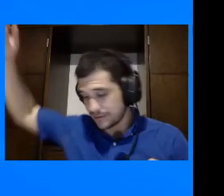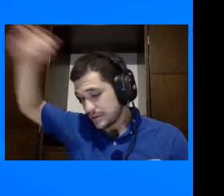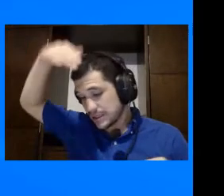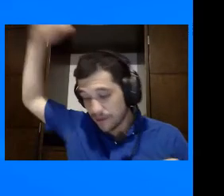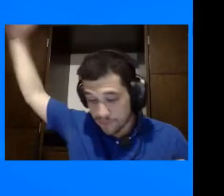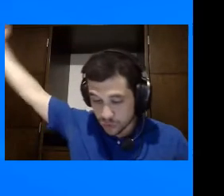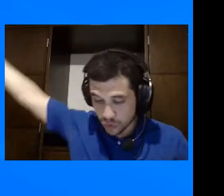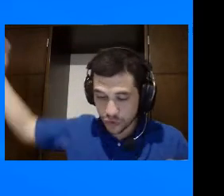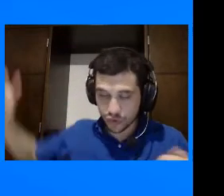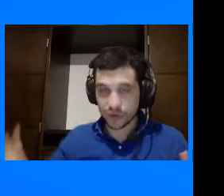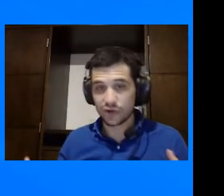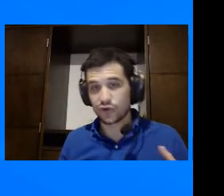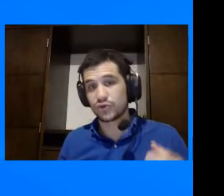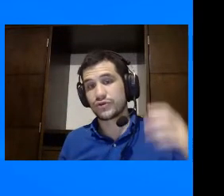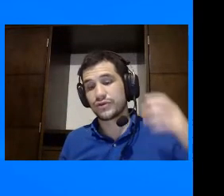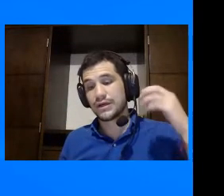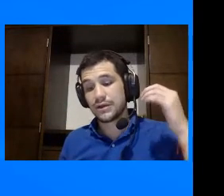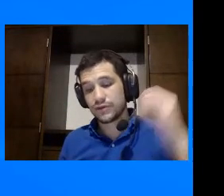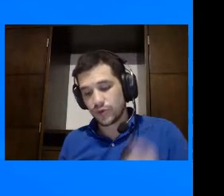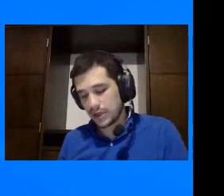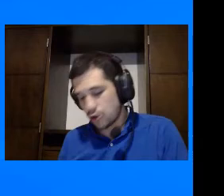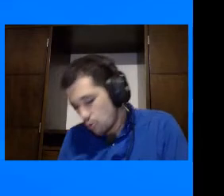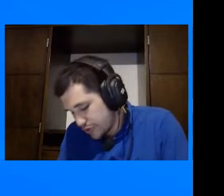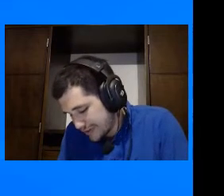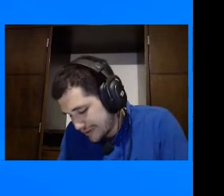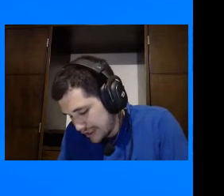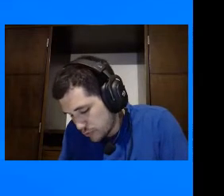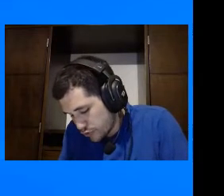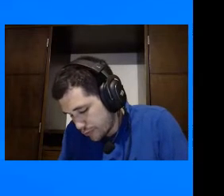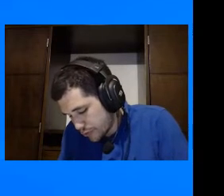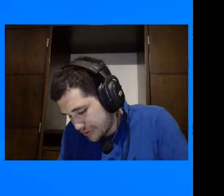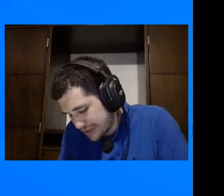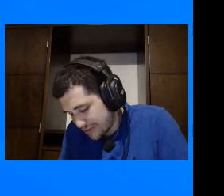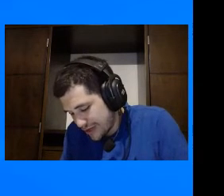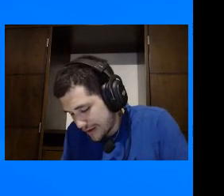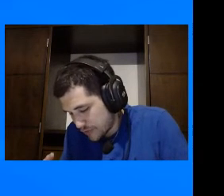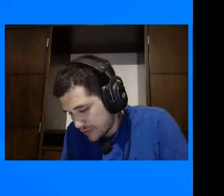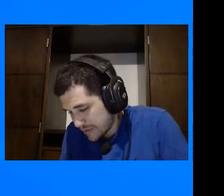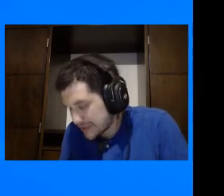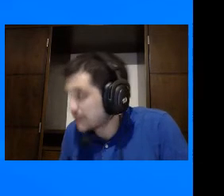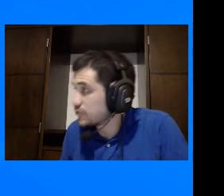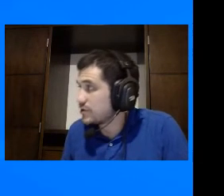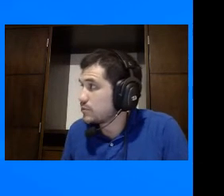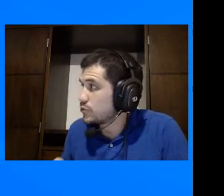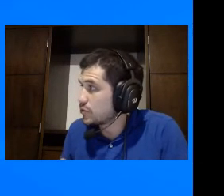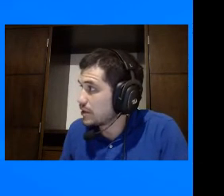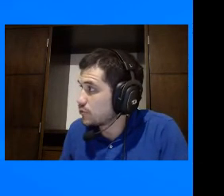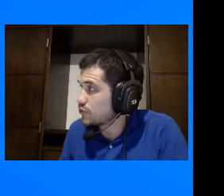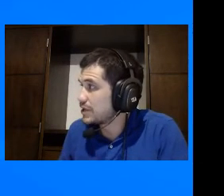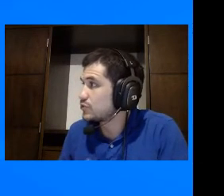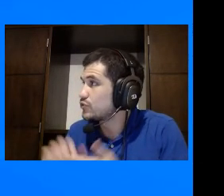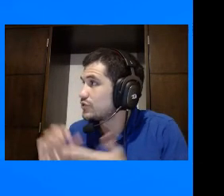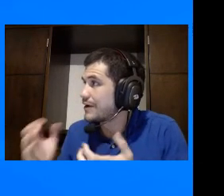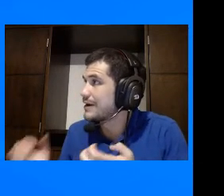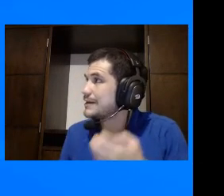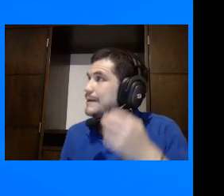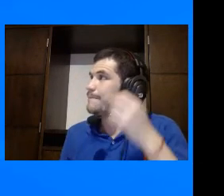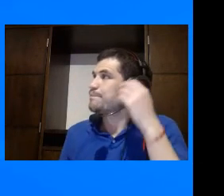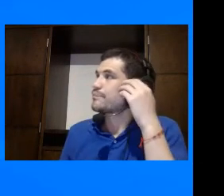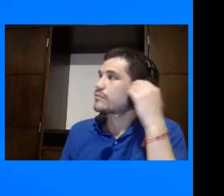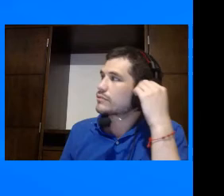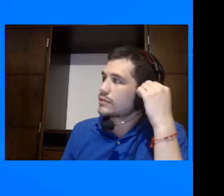persona en el futuro sobre nosotros, sobre cómo sentimos, cómo nos relacionábamos, qué pensábamos del mundo, qué música nos